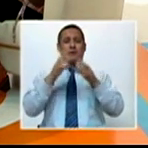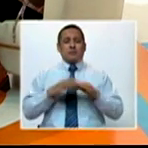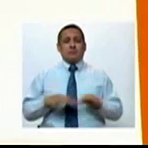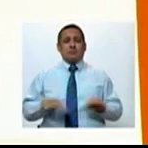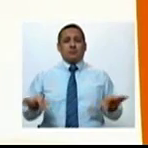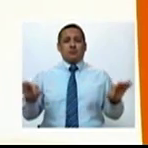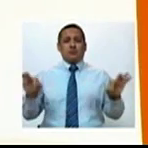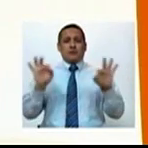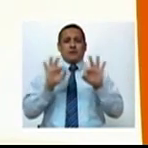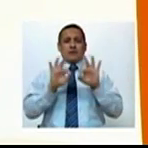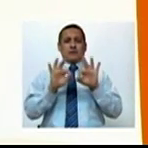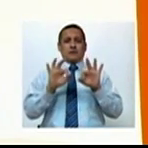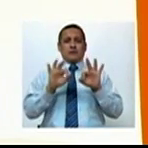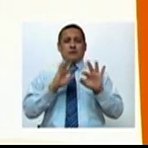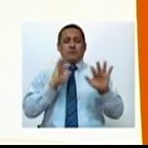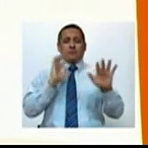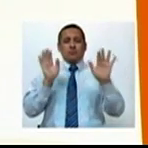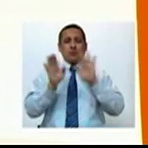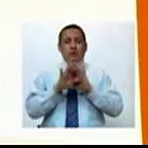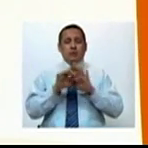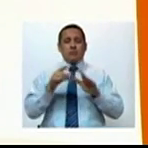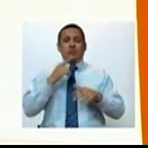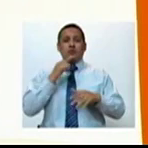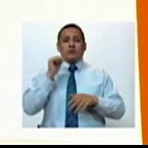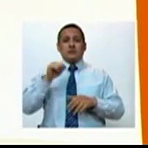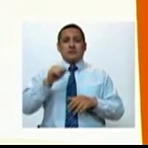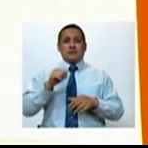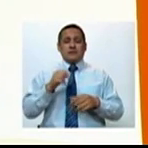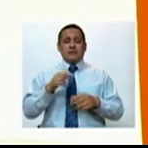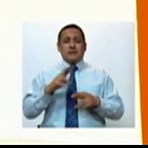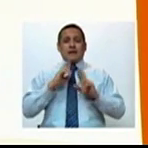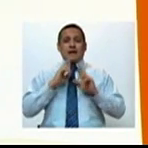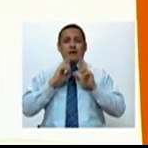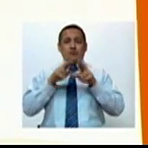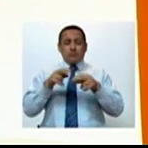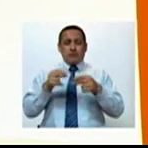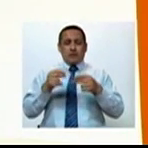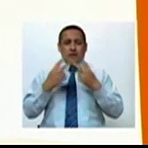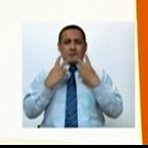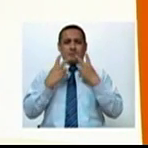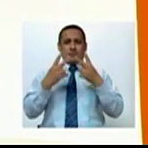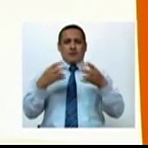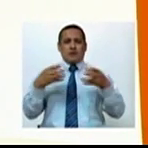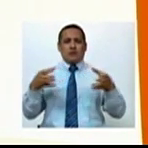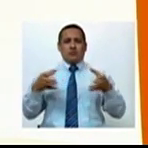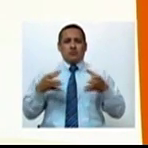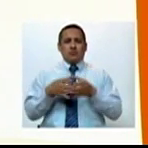muy importante, porque si resulta que el